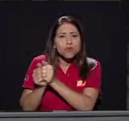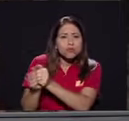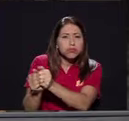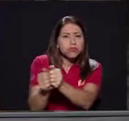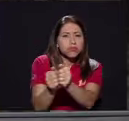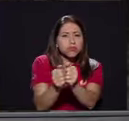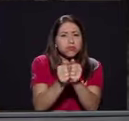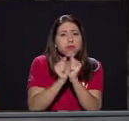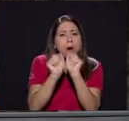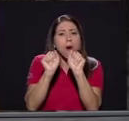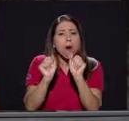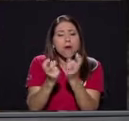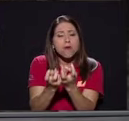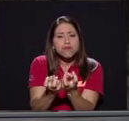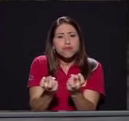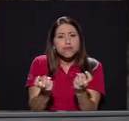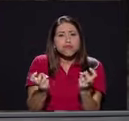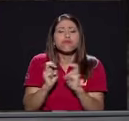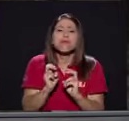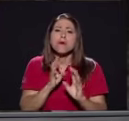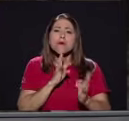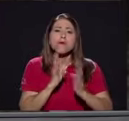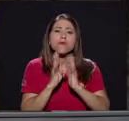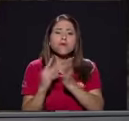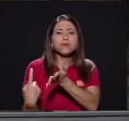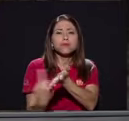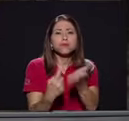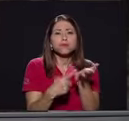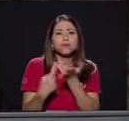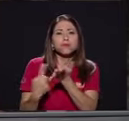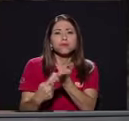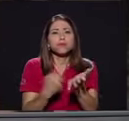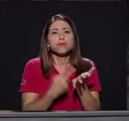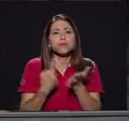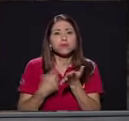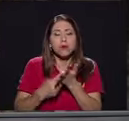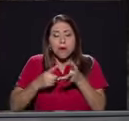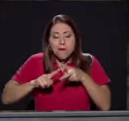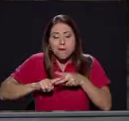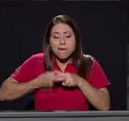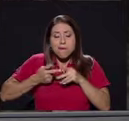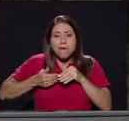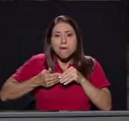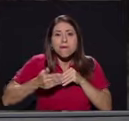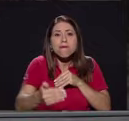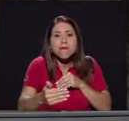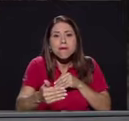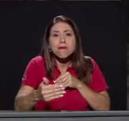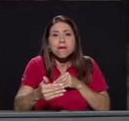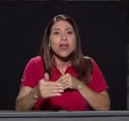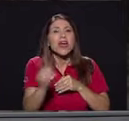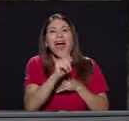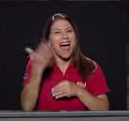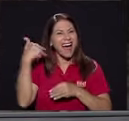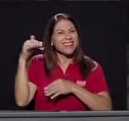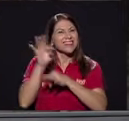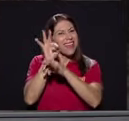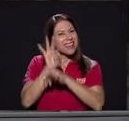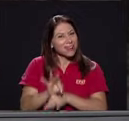nos sentemos y podamos analizar cómo vamos a partir de una hoja en blanco, ¿verdad? No la consulta, que